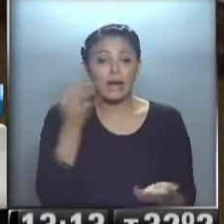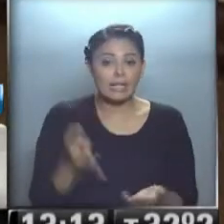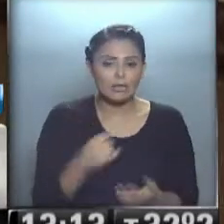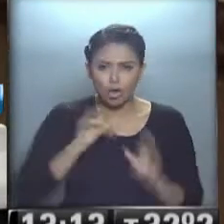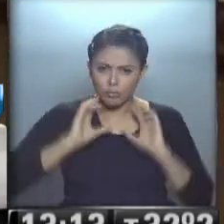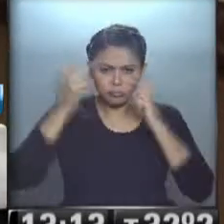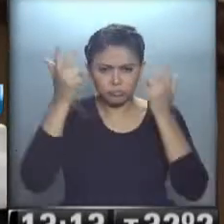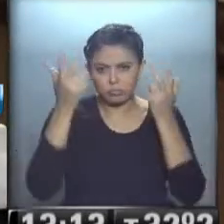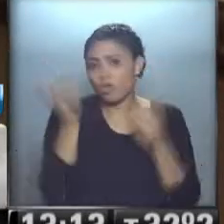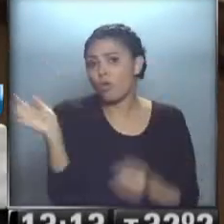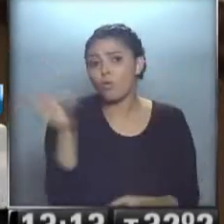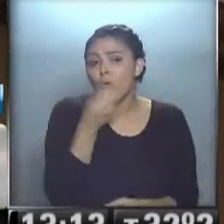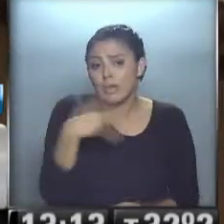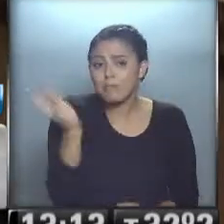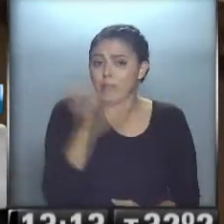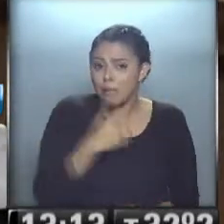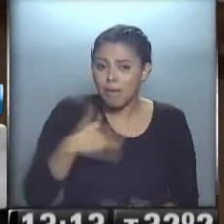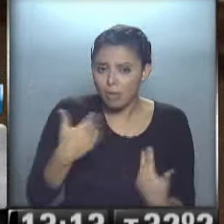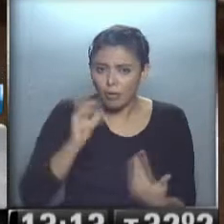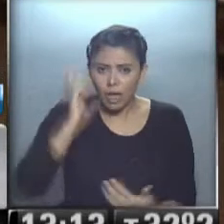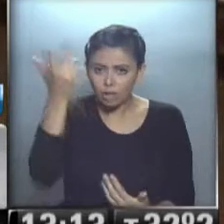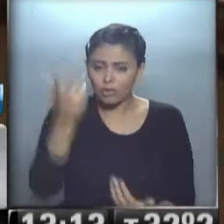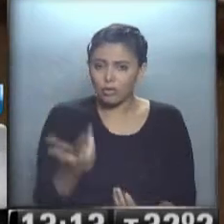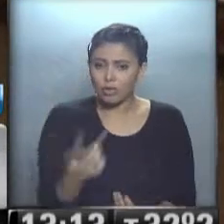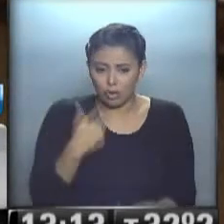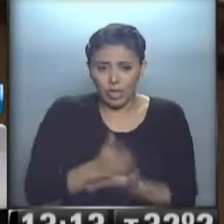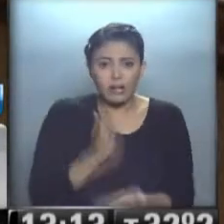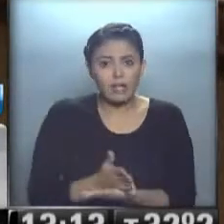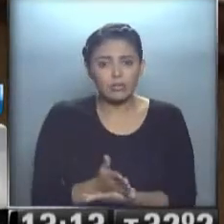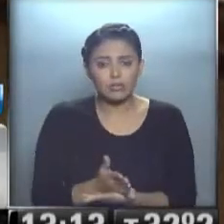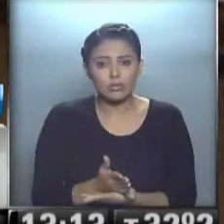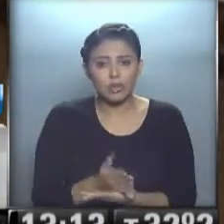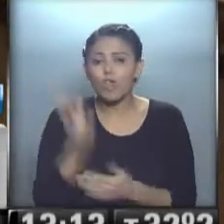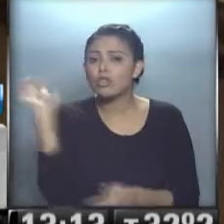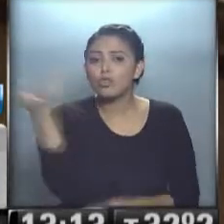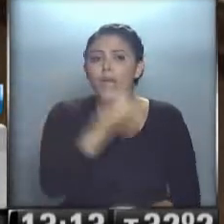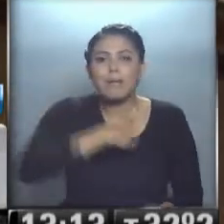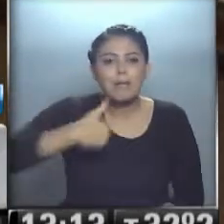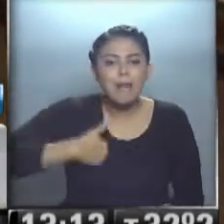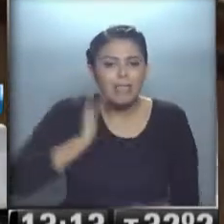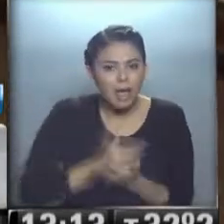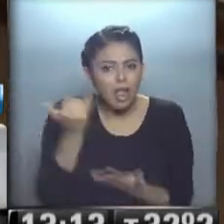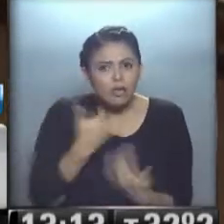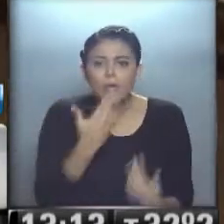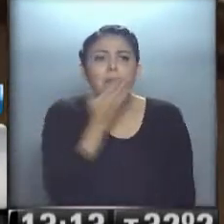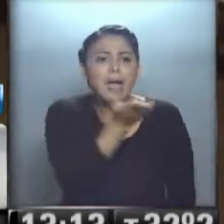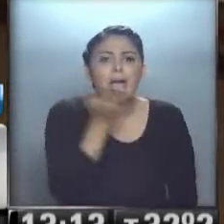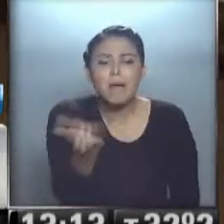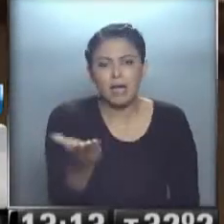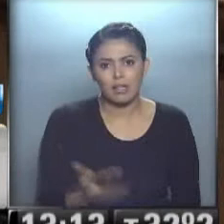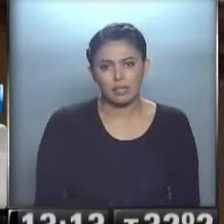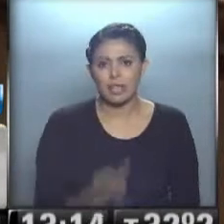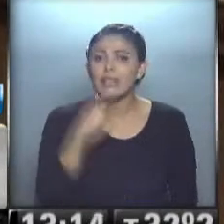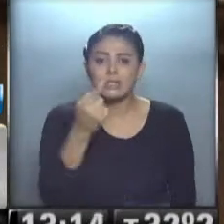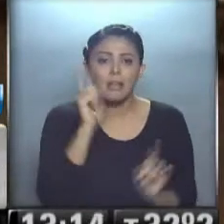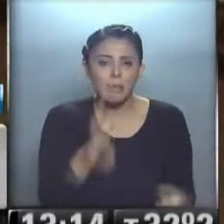enojada como cualquier madre puede hacerlo y la verdad que tengo derecho y todas las madres tenemos derecho de reclamar y exigir y